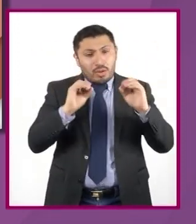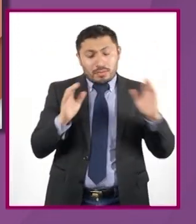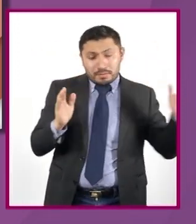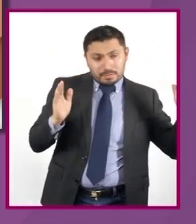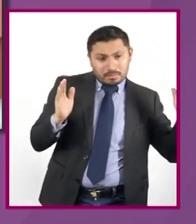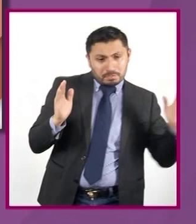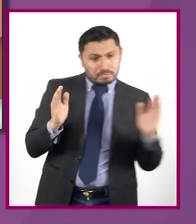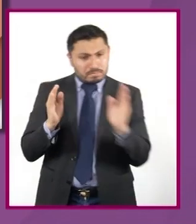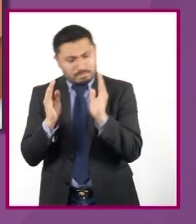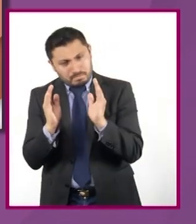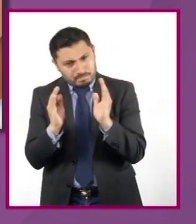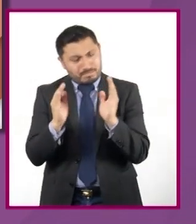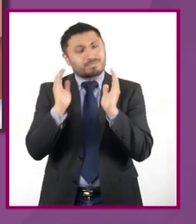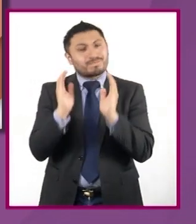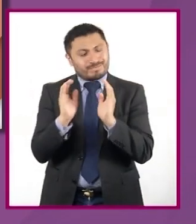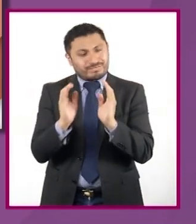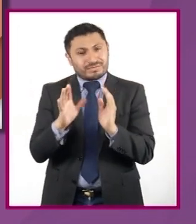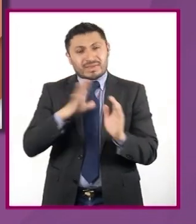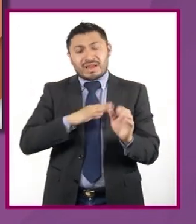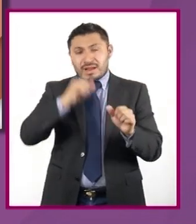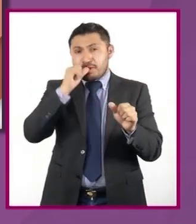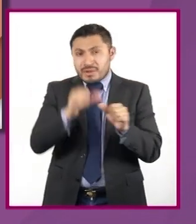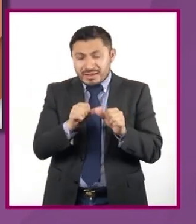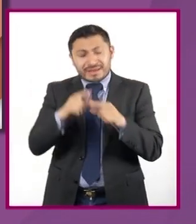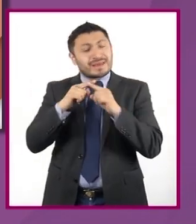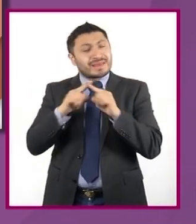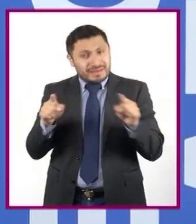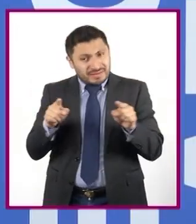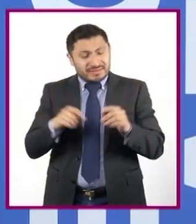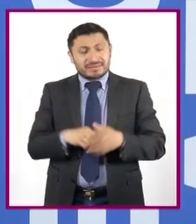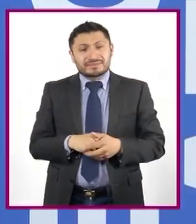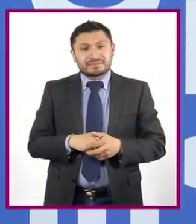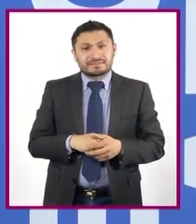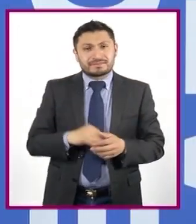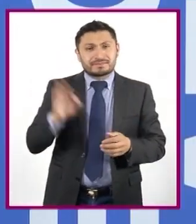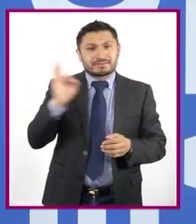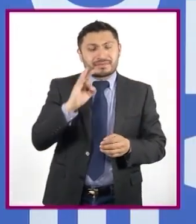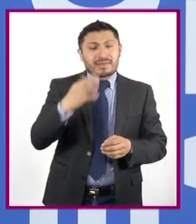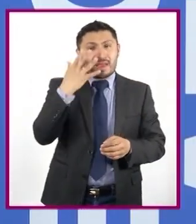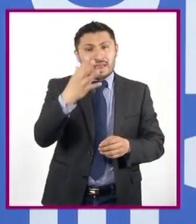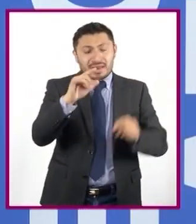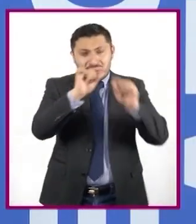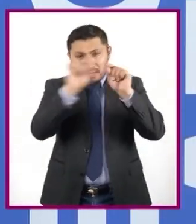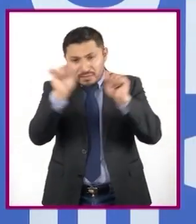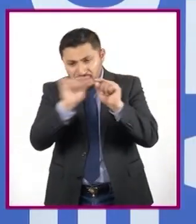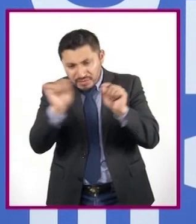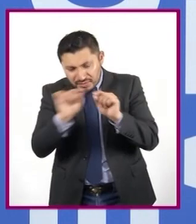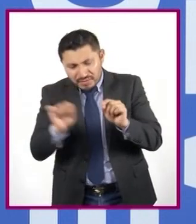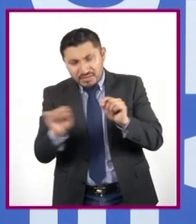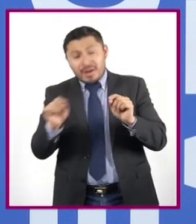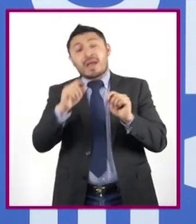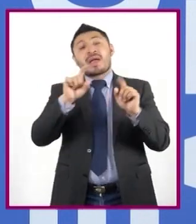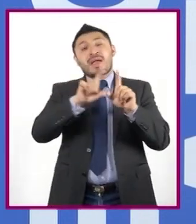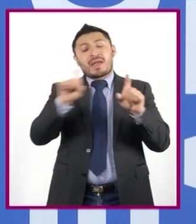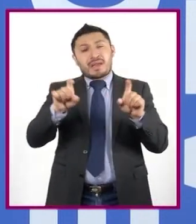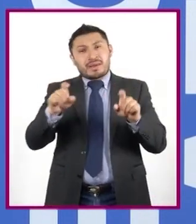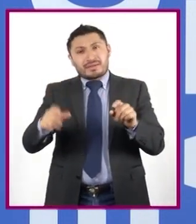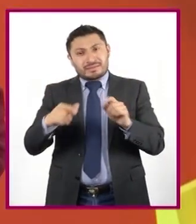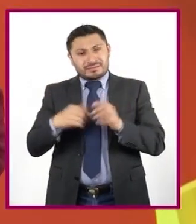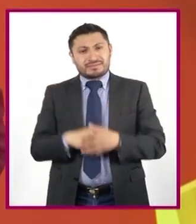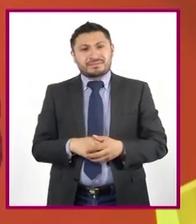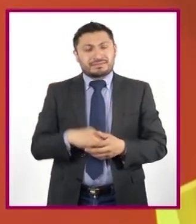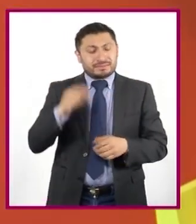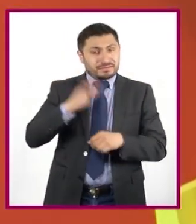separadas por espacios y con un tamaño de letra diferentes, si rebasan las 5 líneas de extensión. Sigamos adelante,